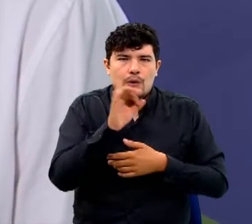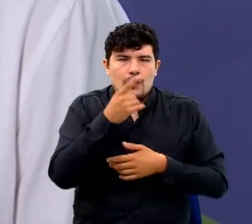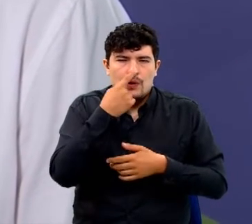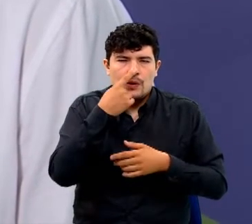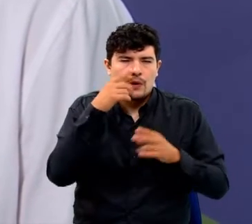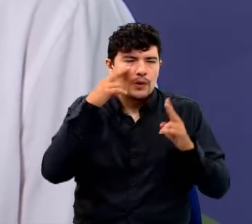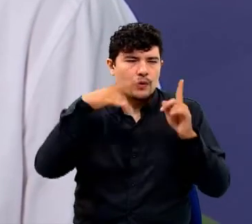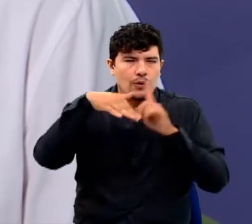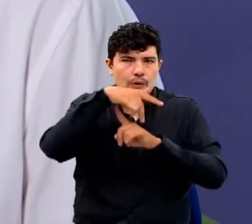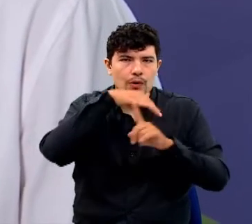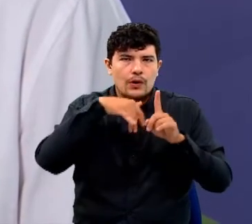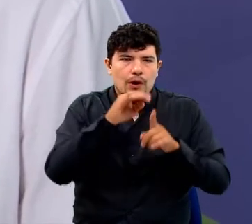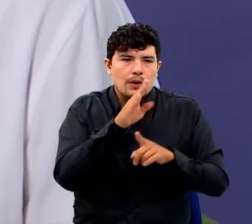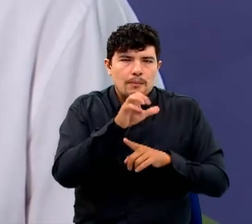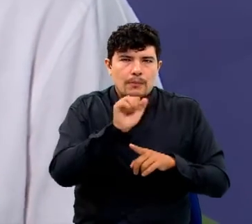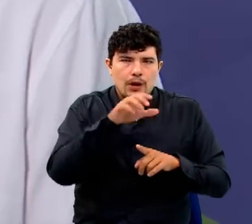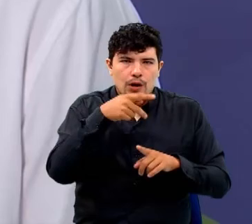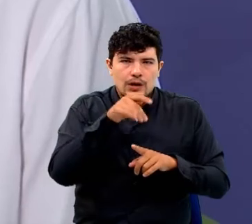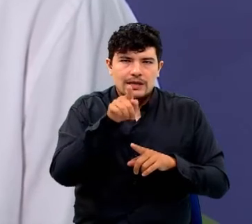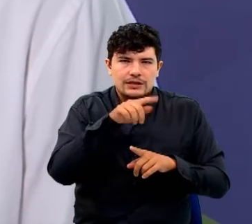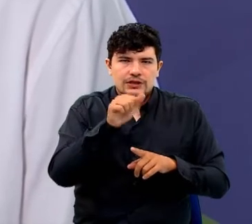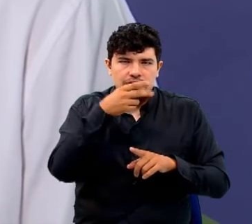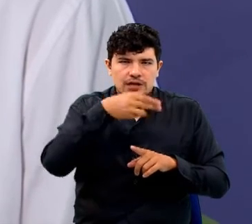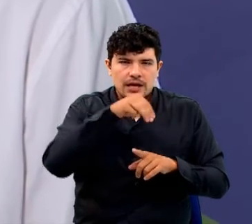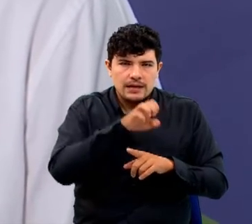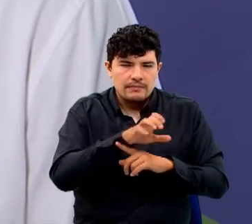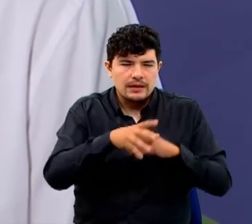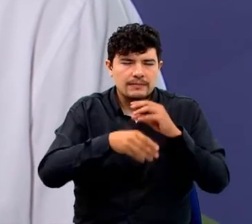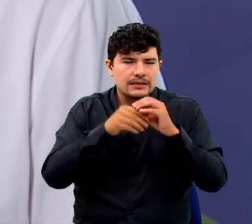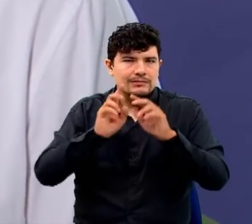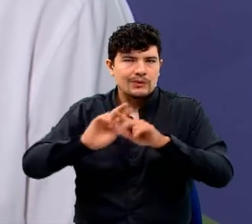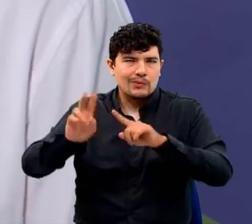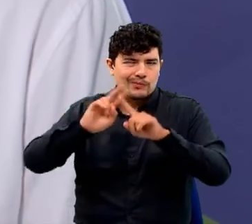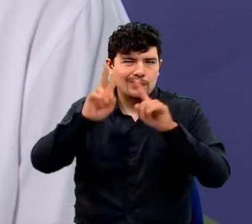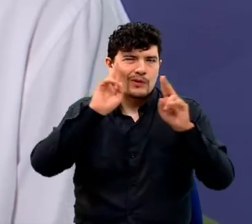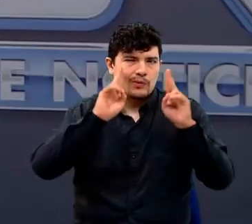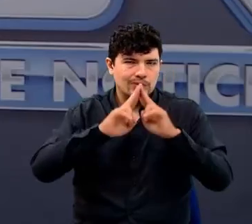en este mundo del blockchain y adicional pues para que conozcan las diferentes tecnologías que traemos desde Tecnoparque.